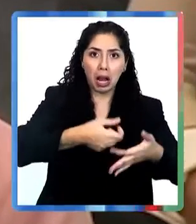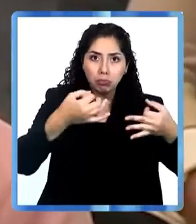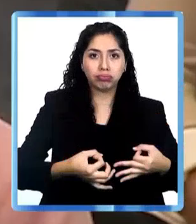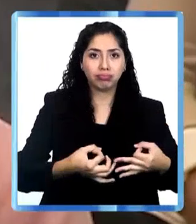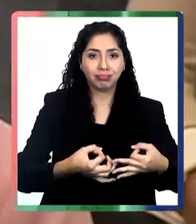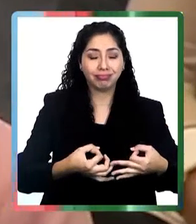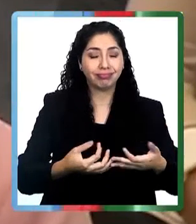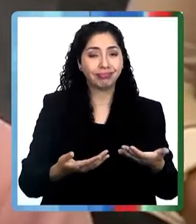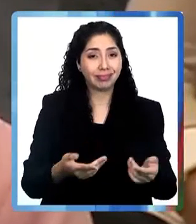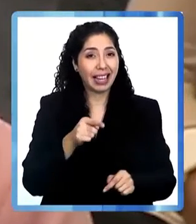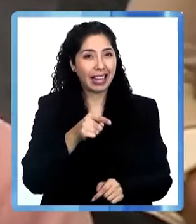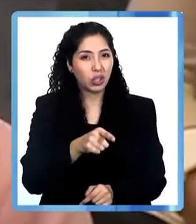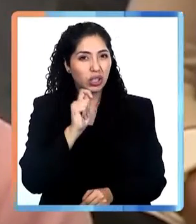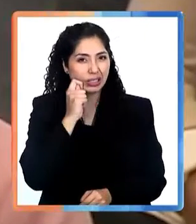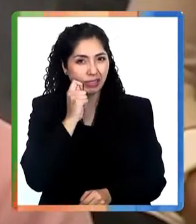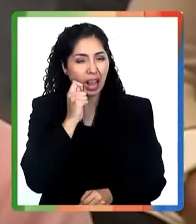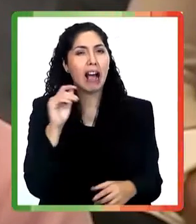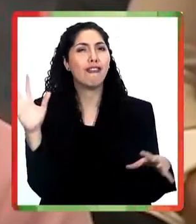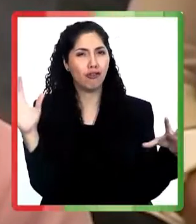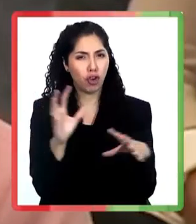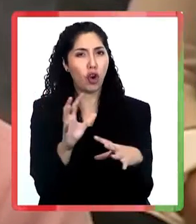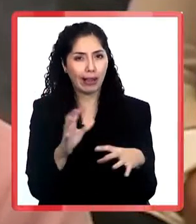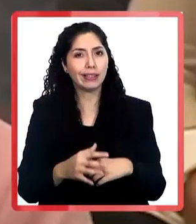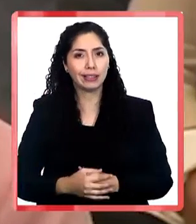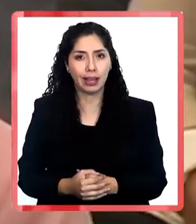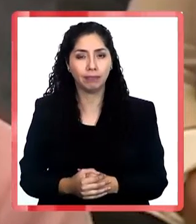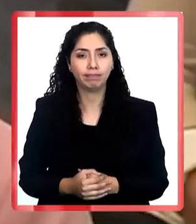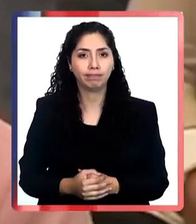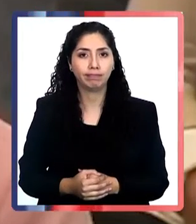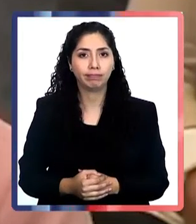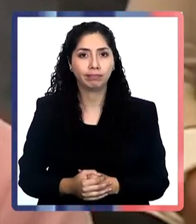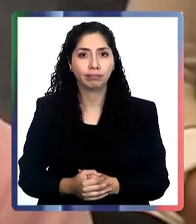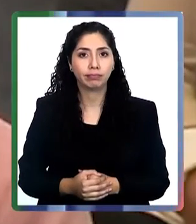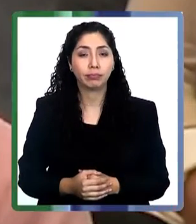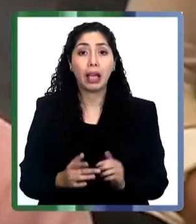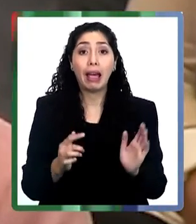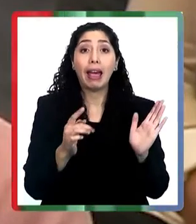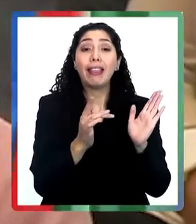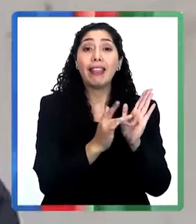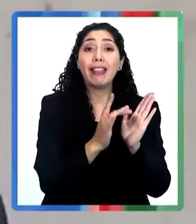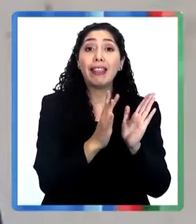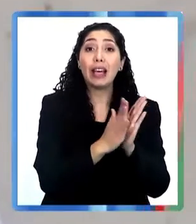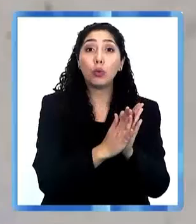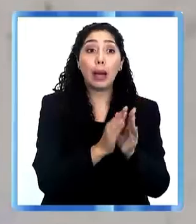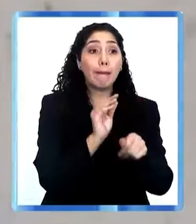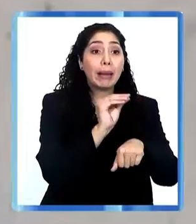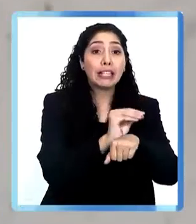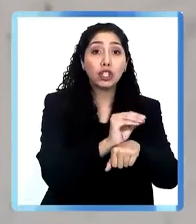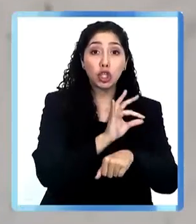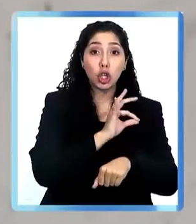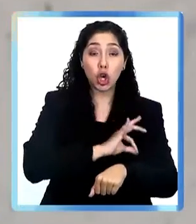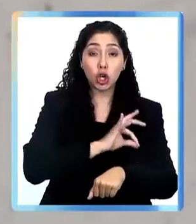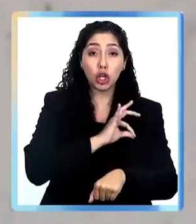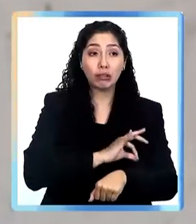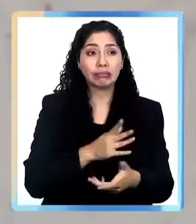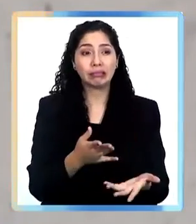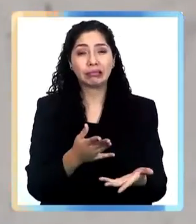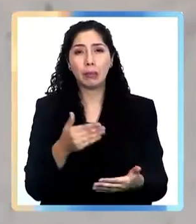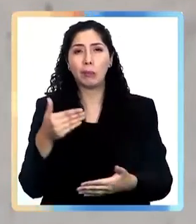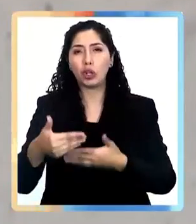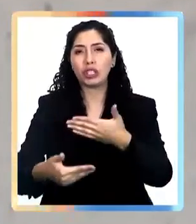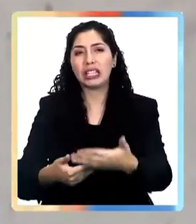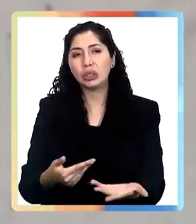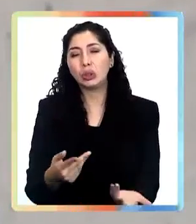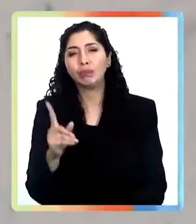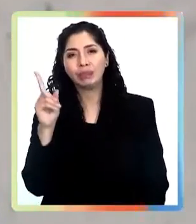efectiva esto es violencia tramitar una deuda de pensiones alimentarias puede ser un proceso complejo y muchas veces